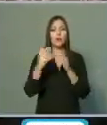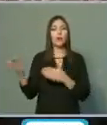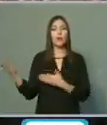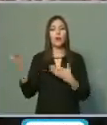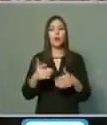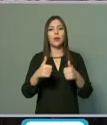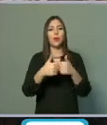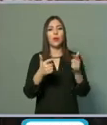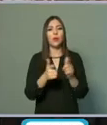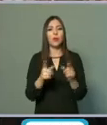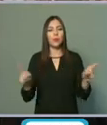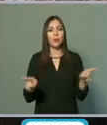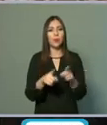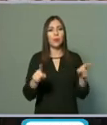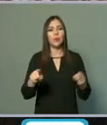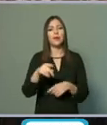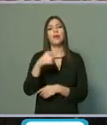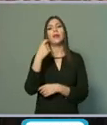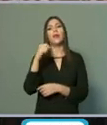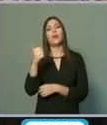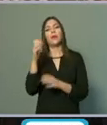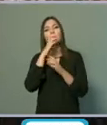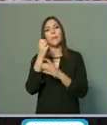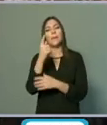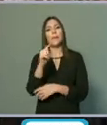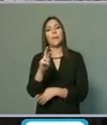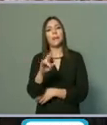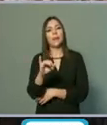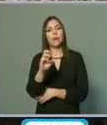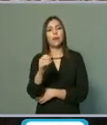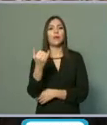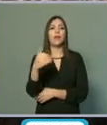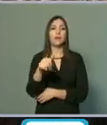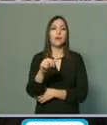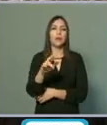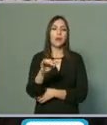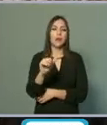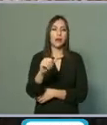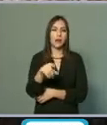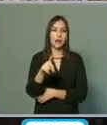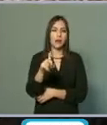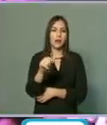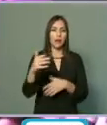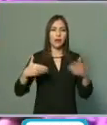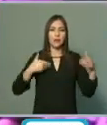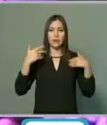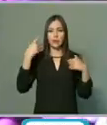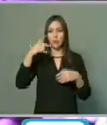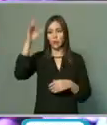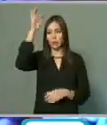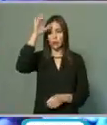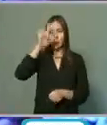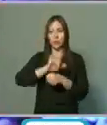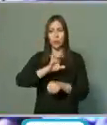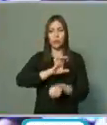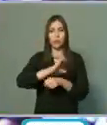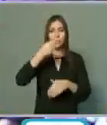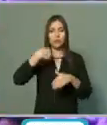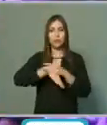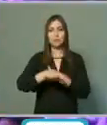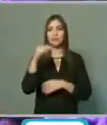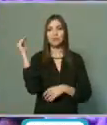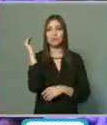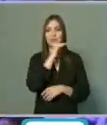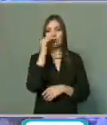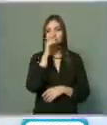Tuna Femenina Javeriana, el Trío Guatapuri y a María Candela. Para celebrar a la cultura colombiana, la entrada es